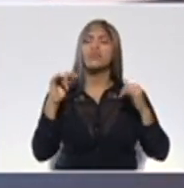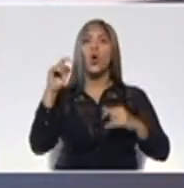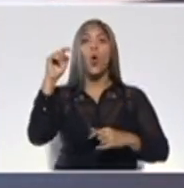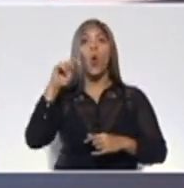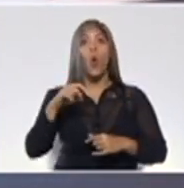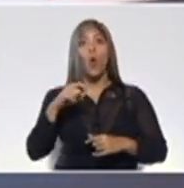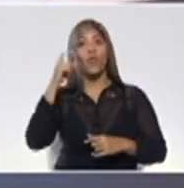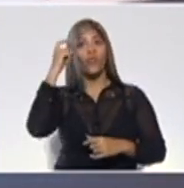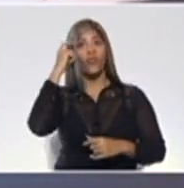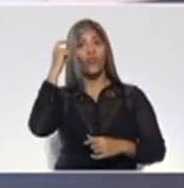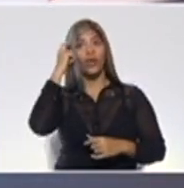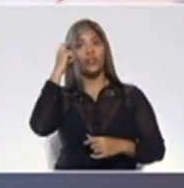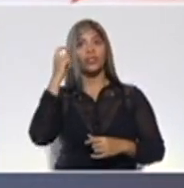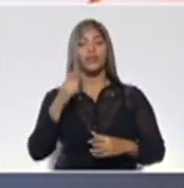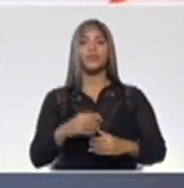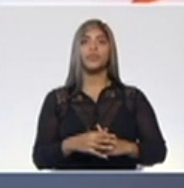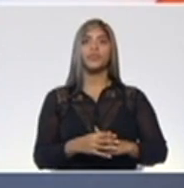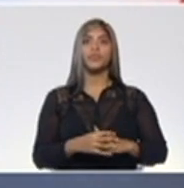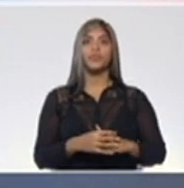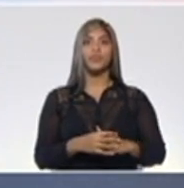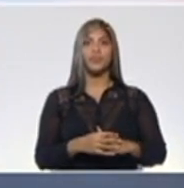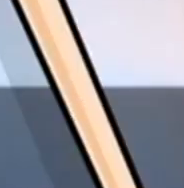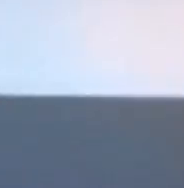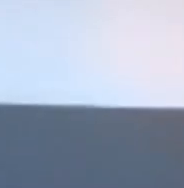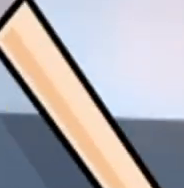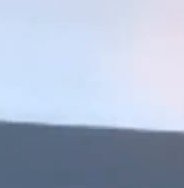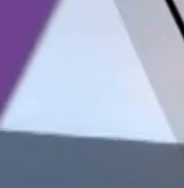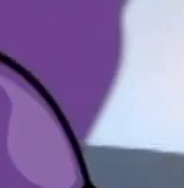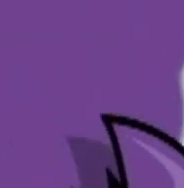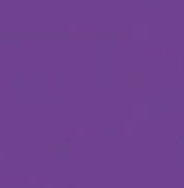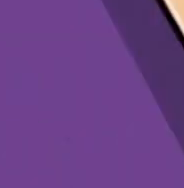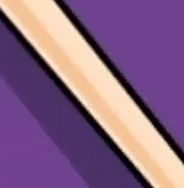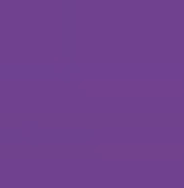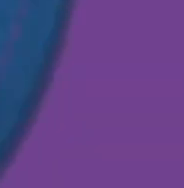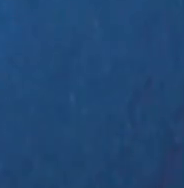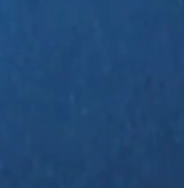conmemora o qué se recuerda un día como hoy.